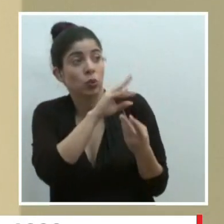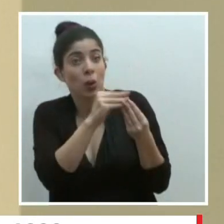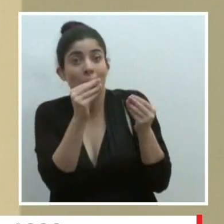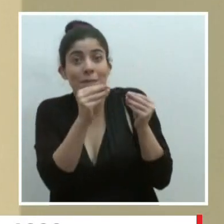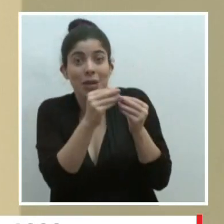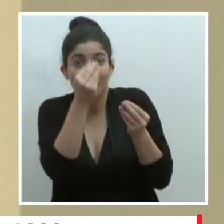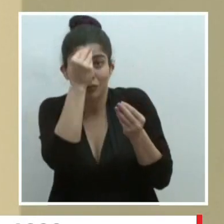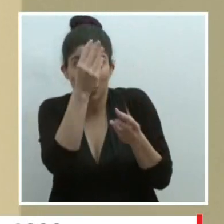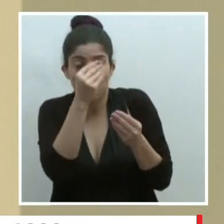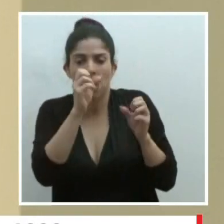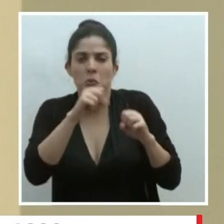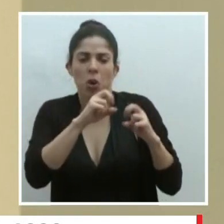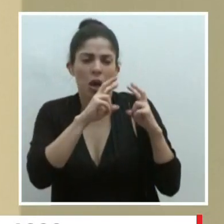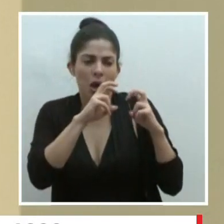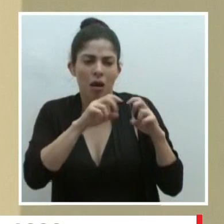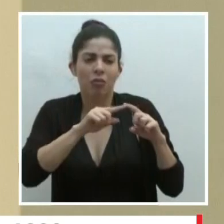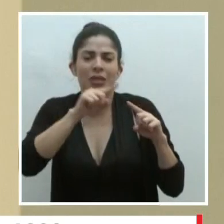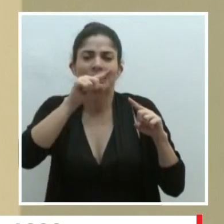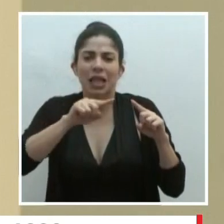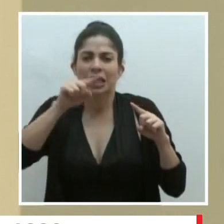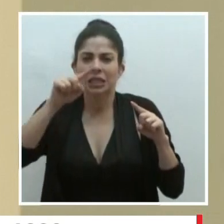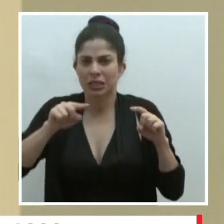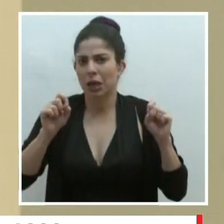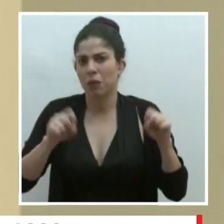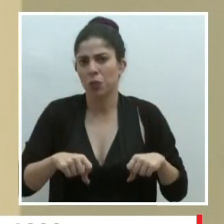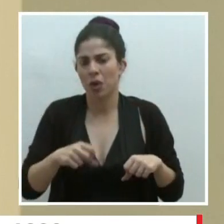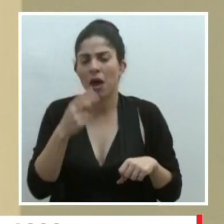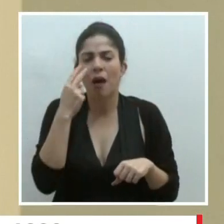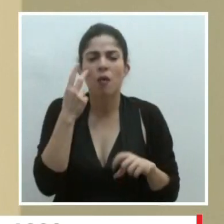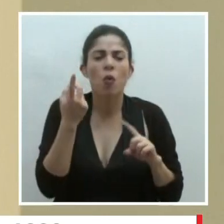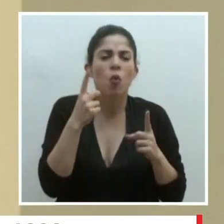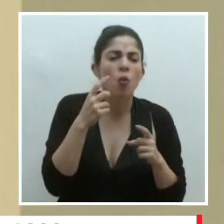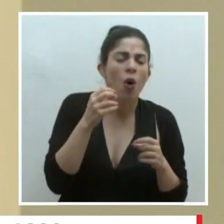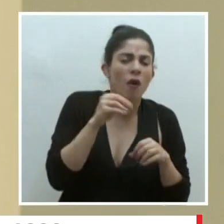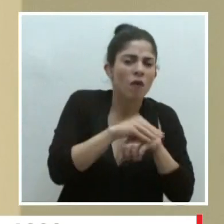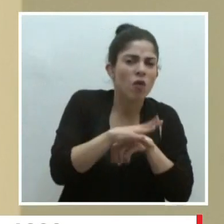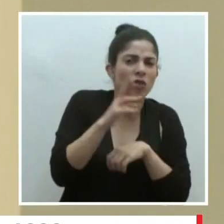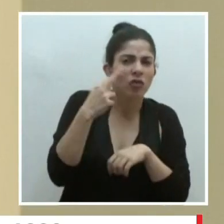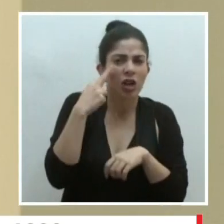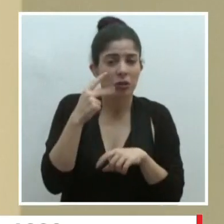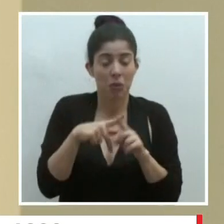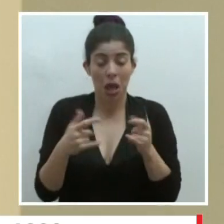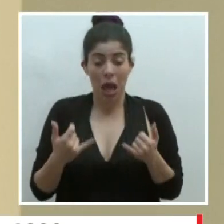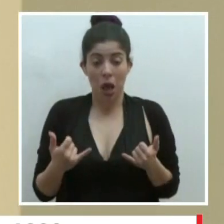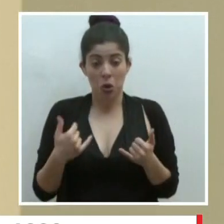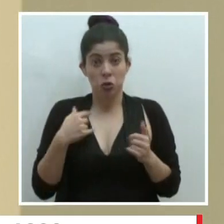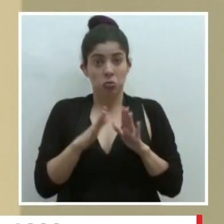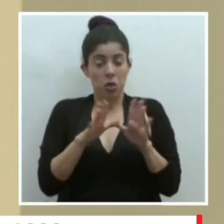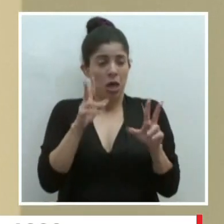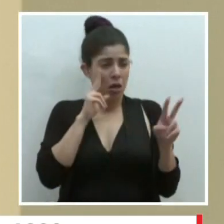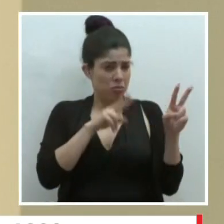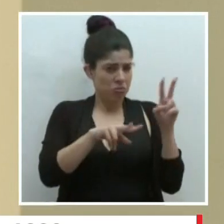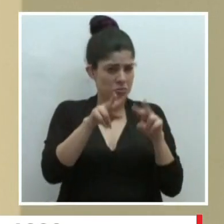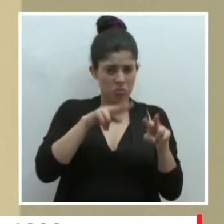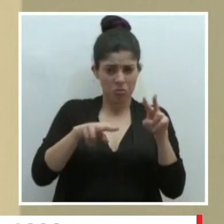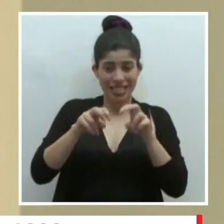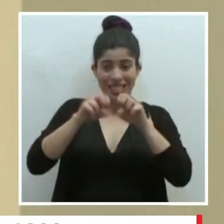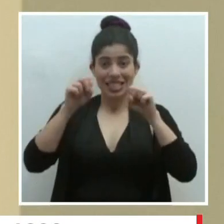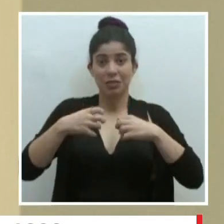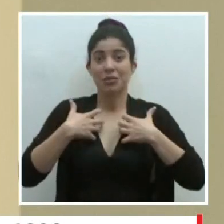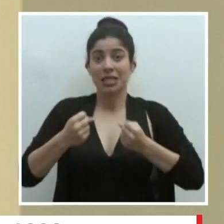hacer incluso todos esos análisis estadísticos, saber si hubo algún otro tipo de influencia, pero yo diría que en este momento la apuesta que ha hecho el sistema de